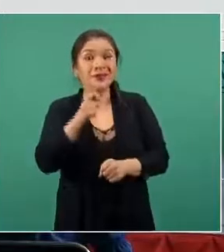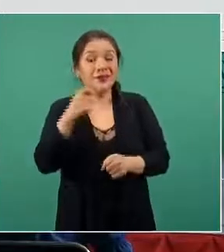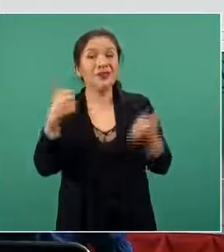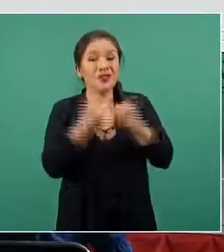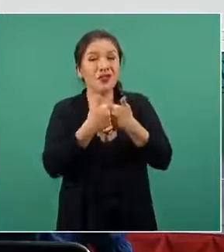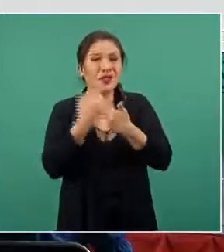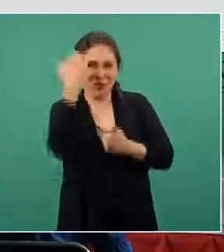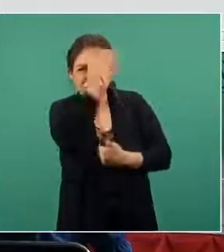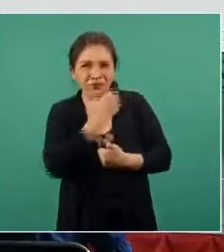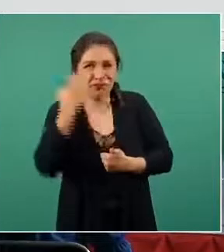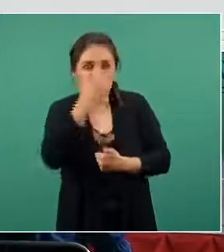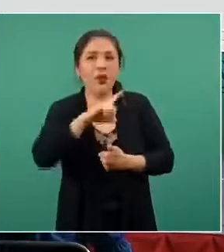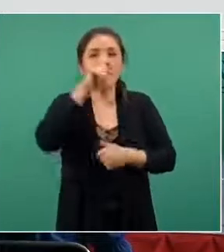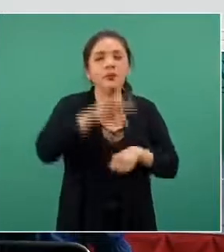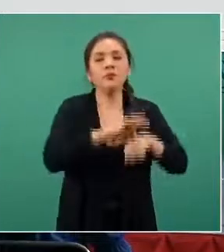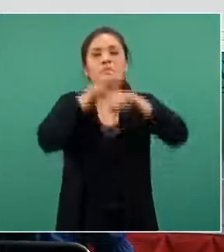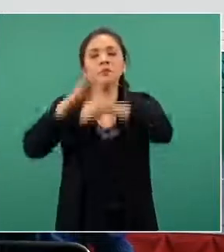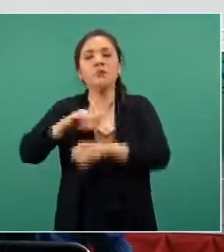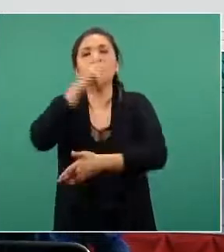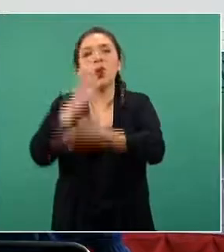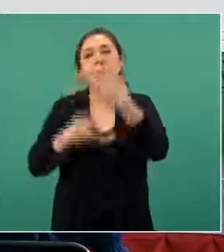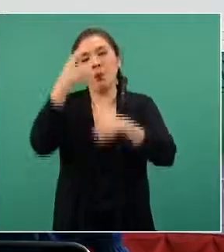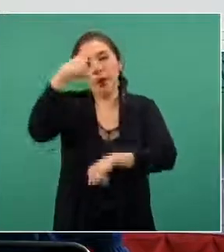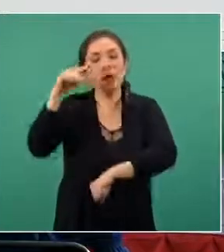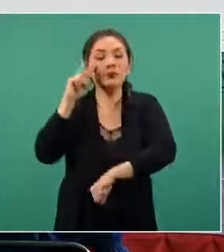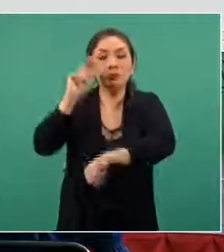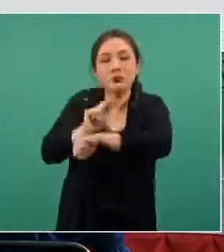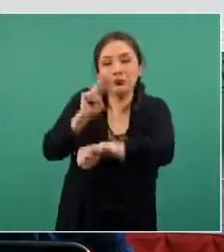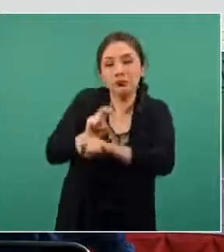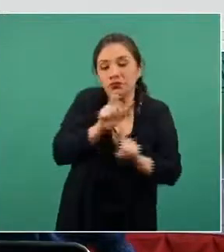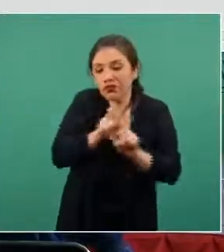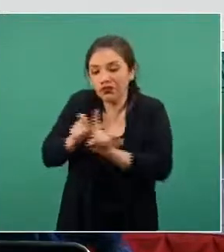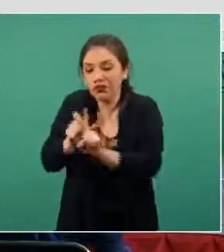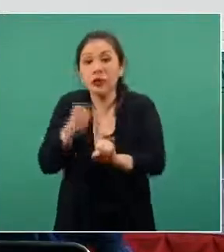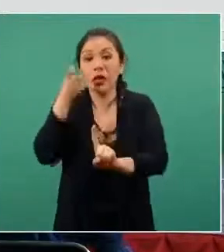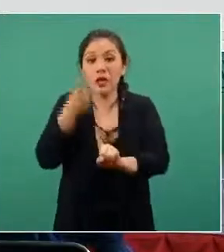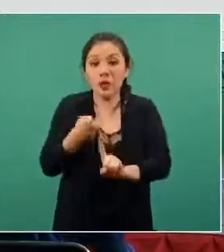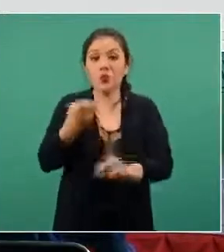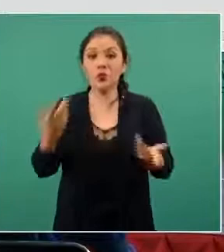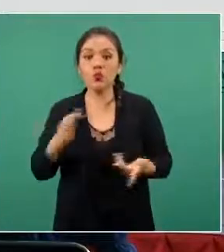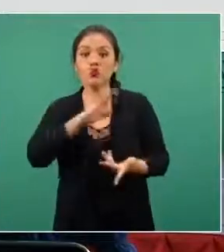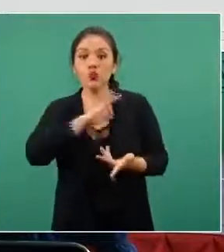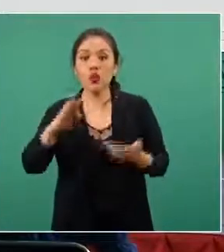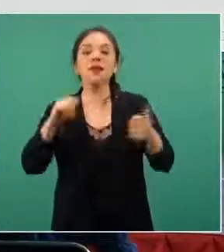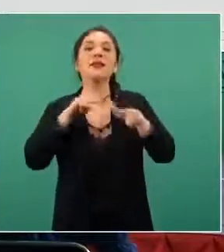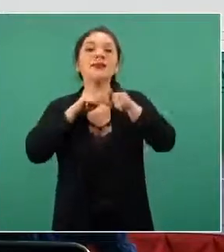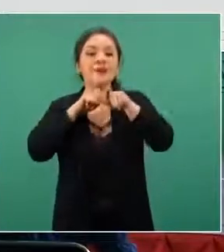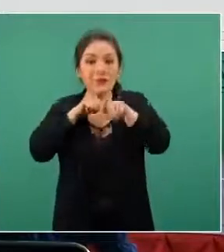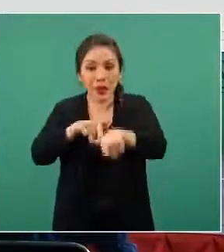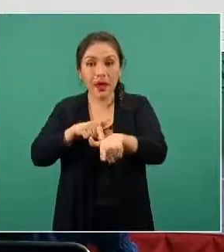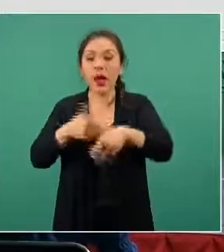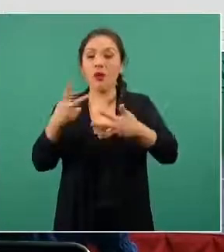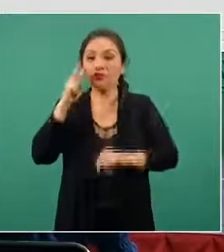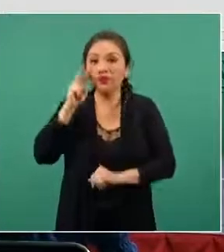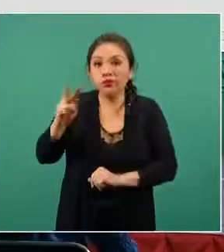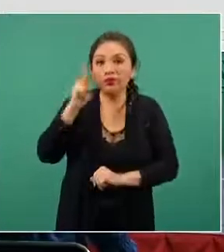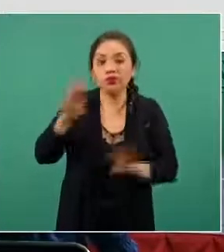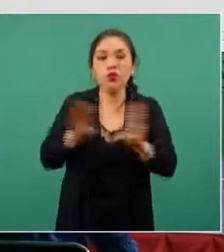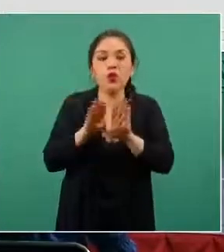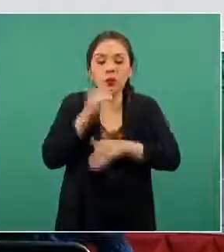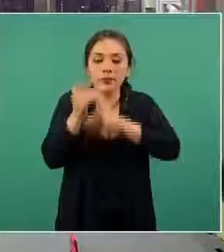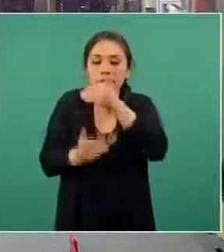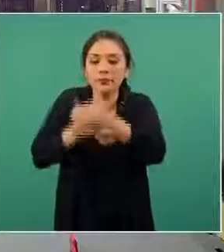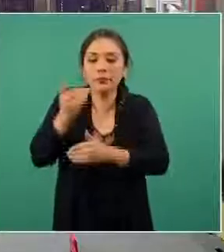es el programa de seguimiento, y esto nos permite poderlos continuar viendo,